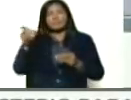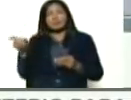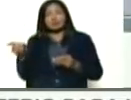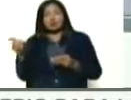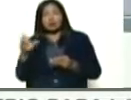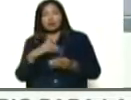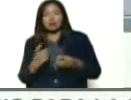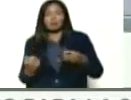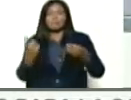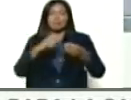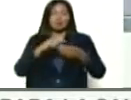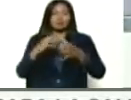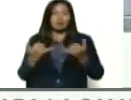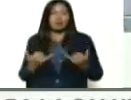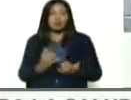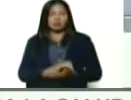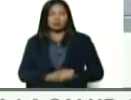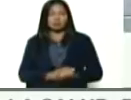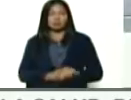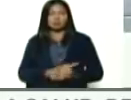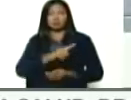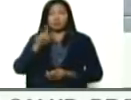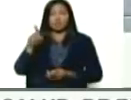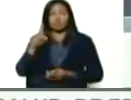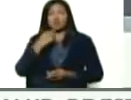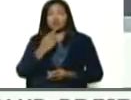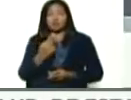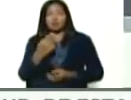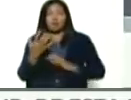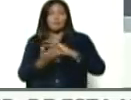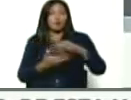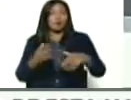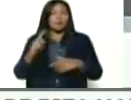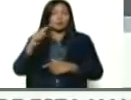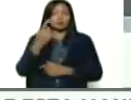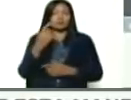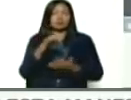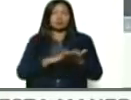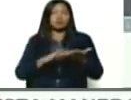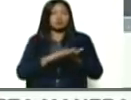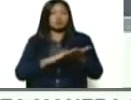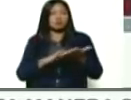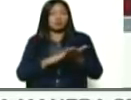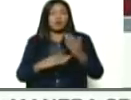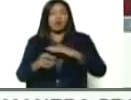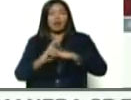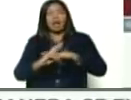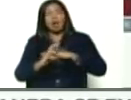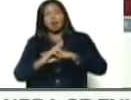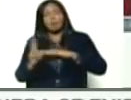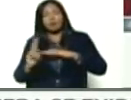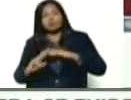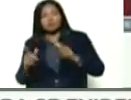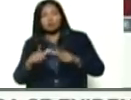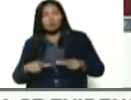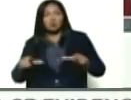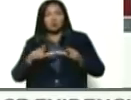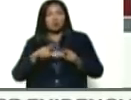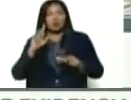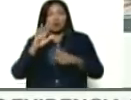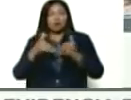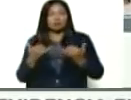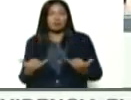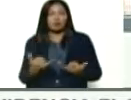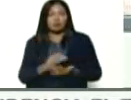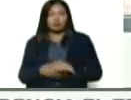candidatas y para que ustedes nos digan cuáles son los problemas principales a resolver en su municipio en su parroquia en su localidad en